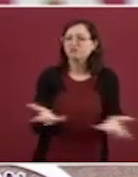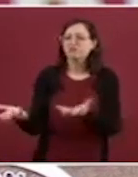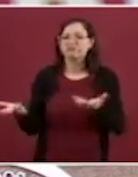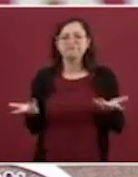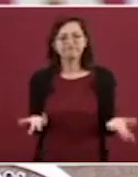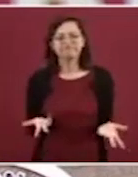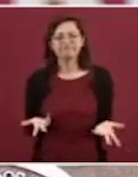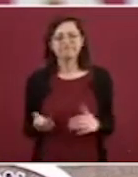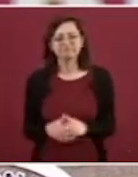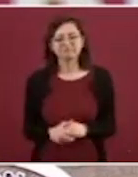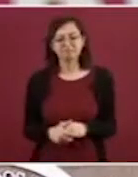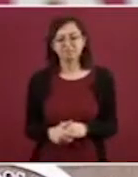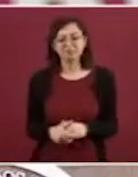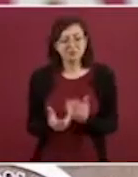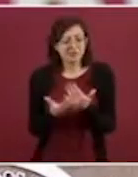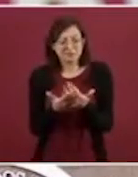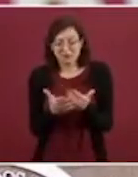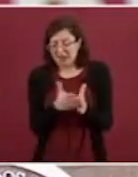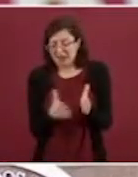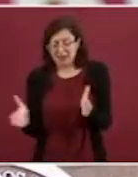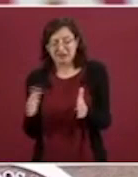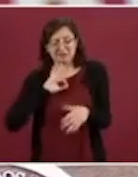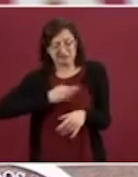¿Qué no podían esperar?